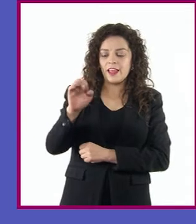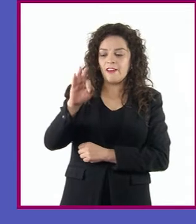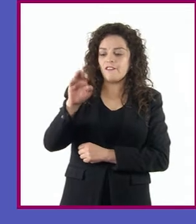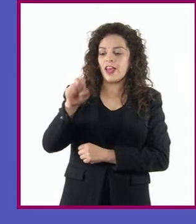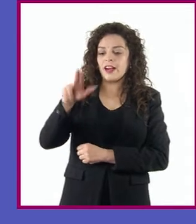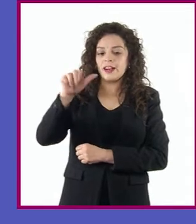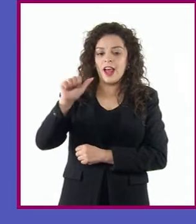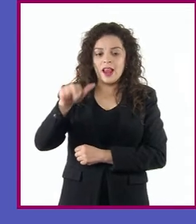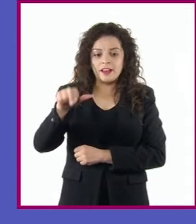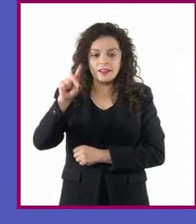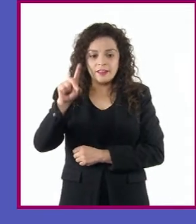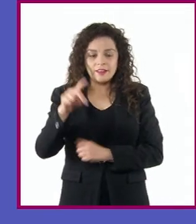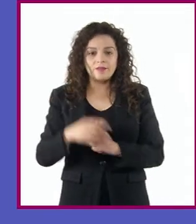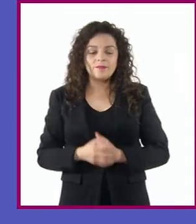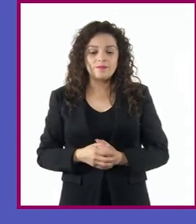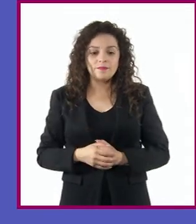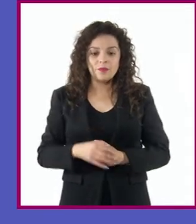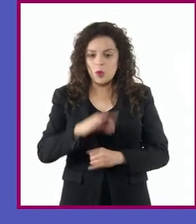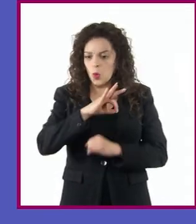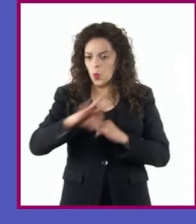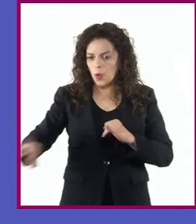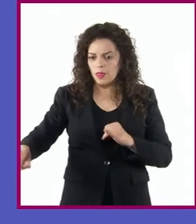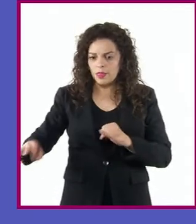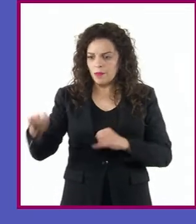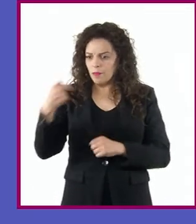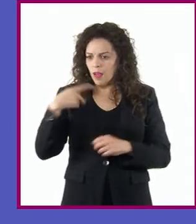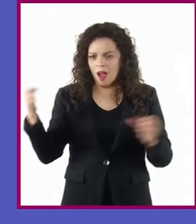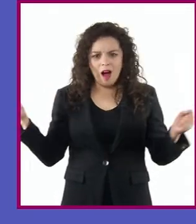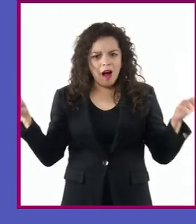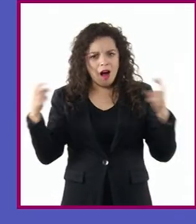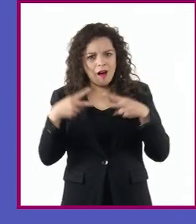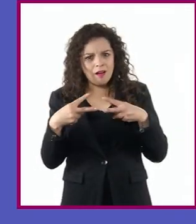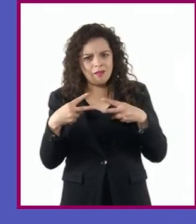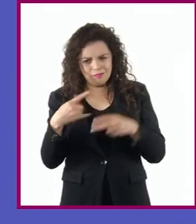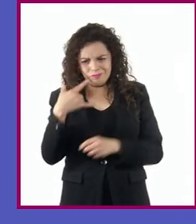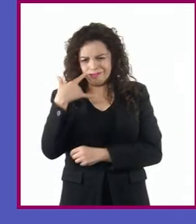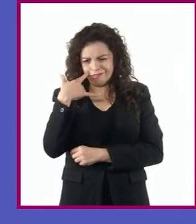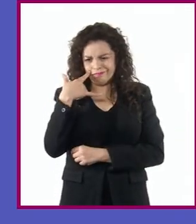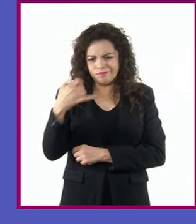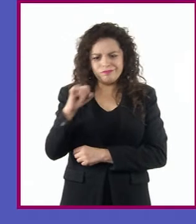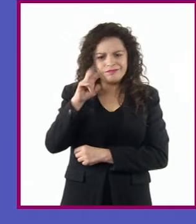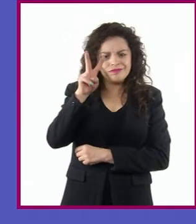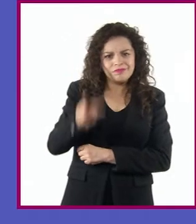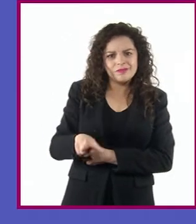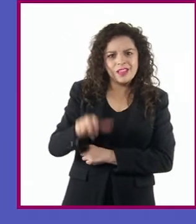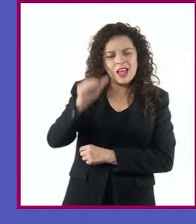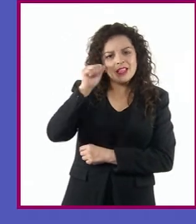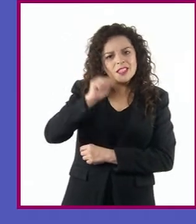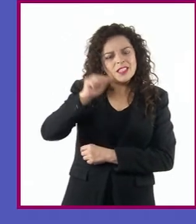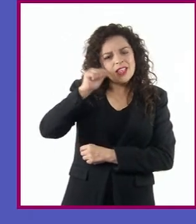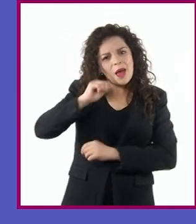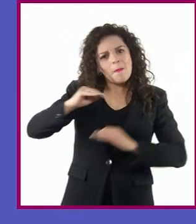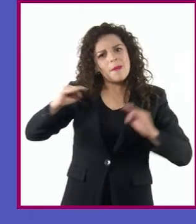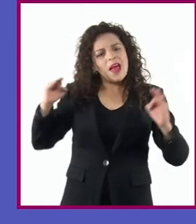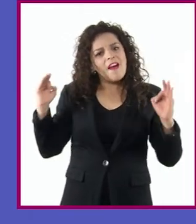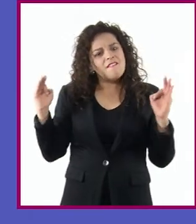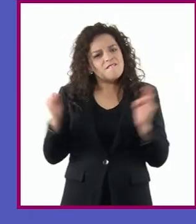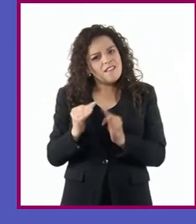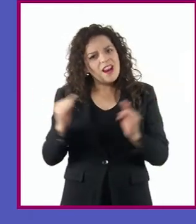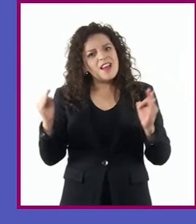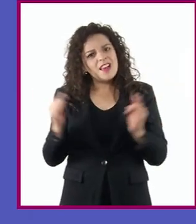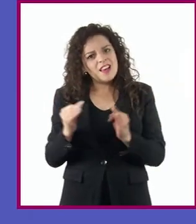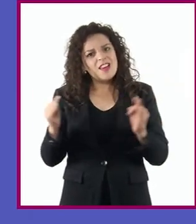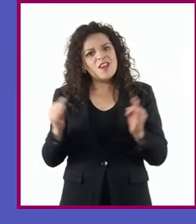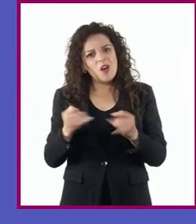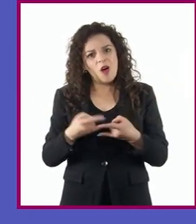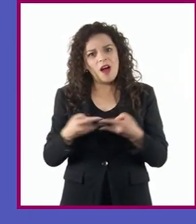vez que nos vimos. Es curioso, siempre hizo frío en nuestra historia,